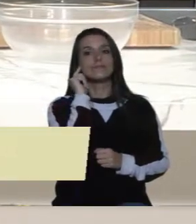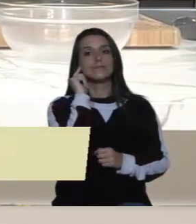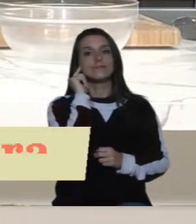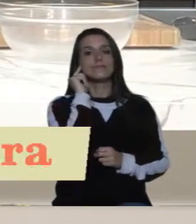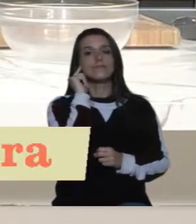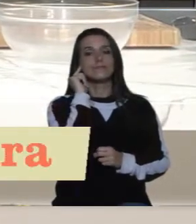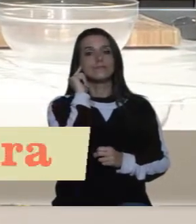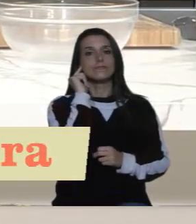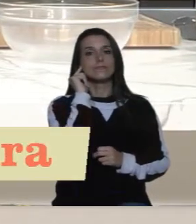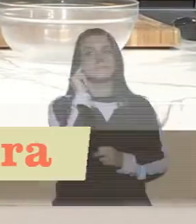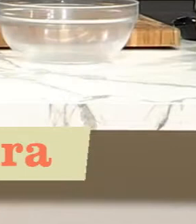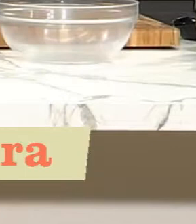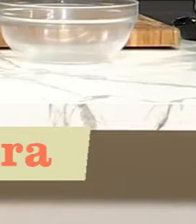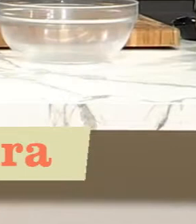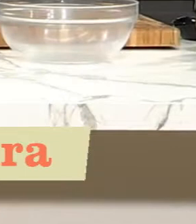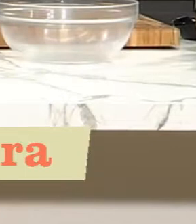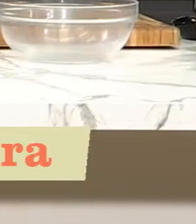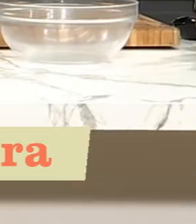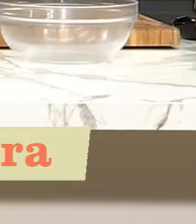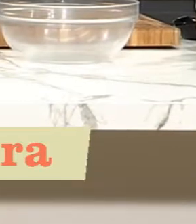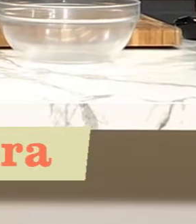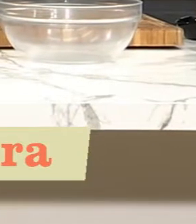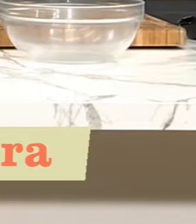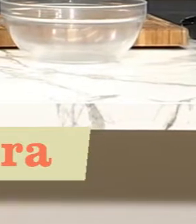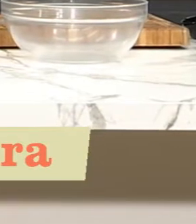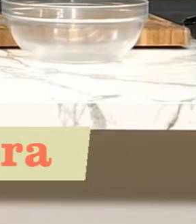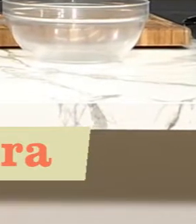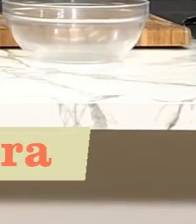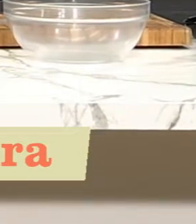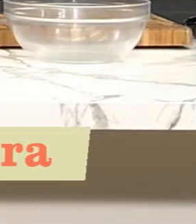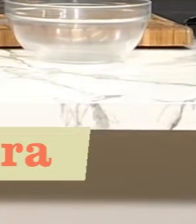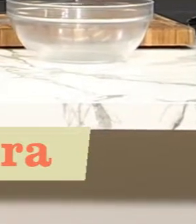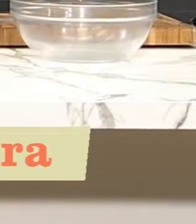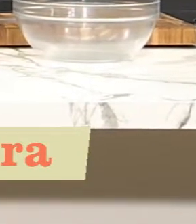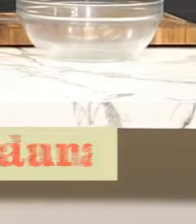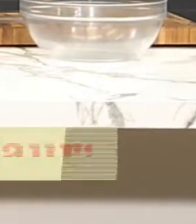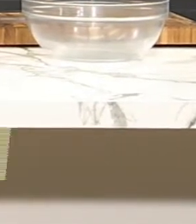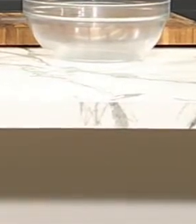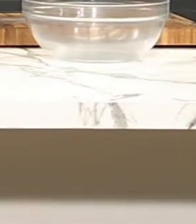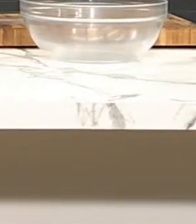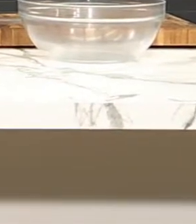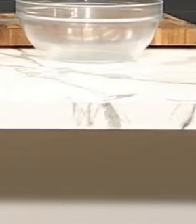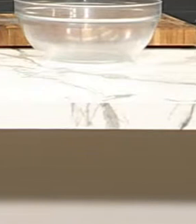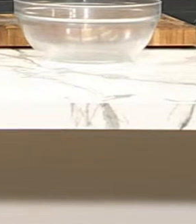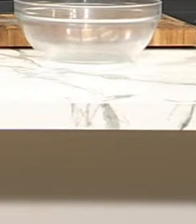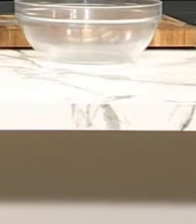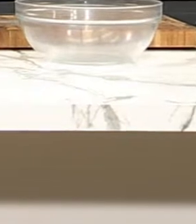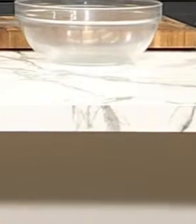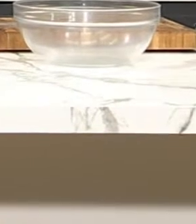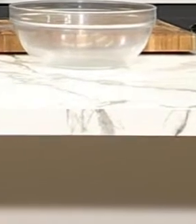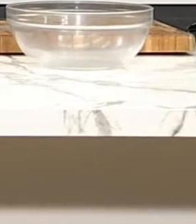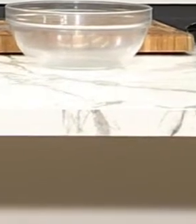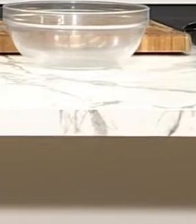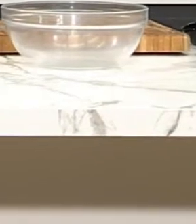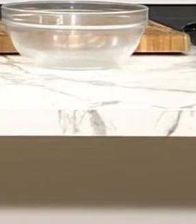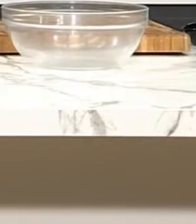alegría compartir este programa en el día de hoy, sí, arrancamos la semana con todo. Con buen día, toda la energía. Buen día para todo, del otro lado, con la Suárez